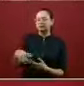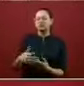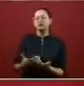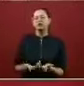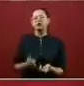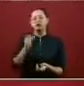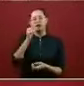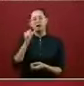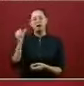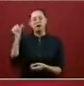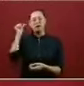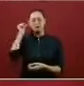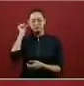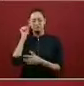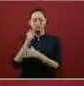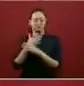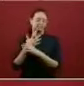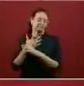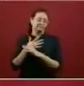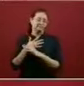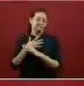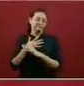que en enero